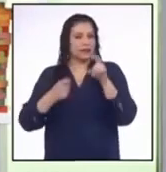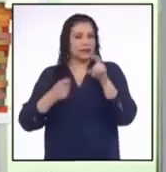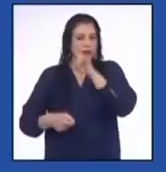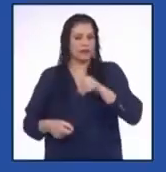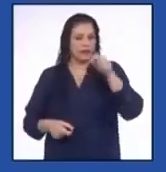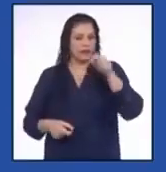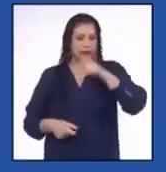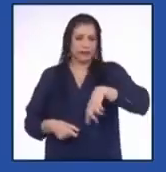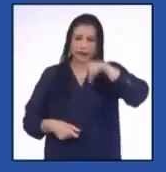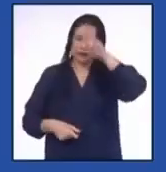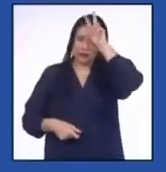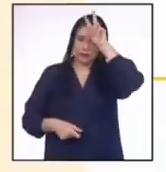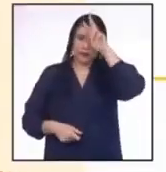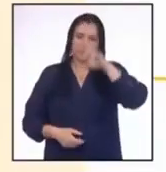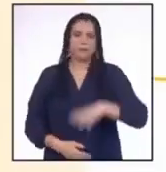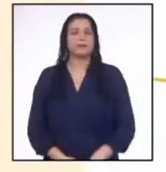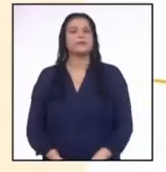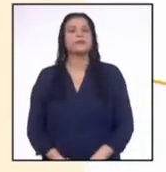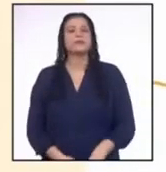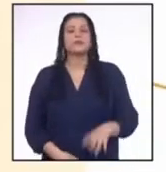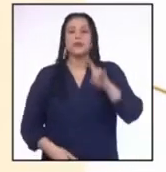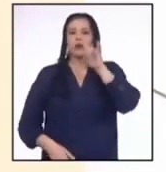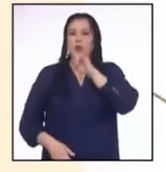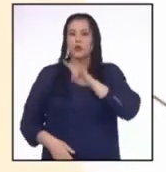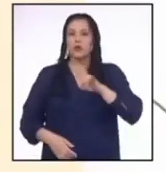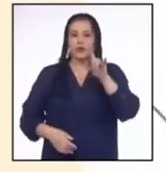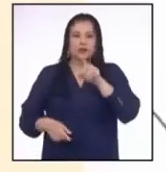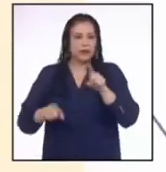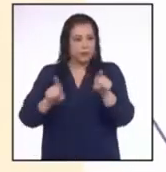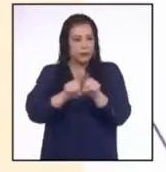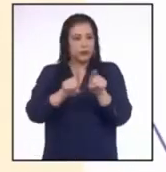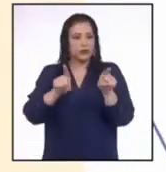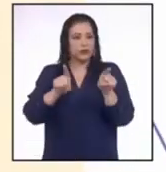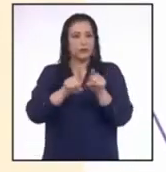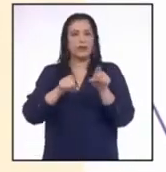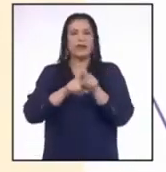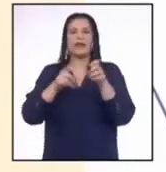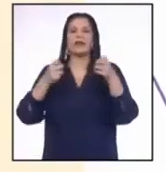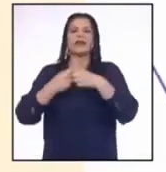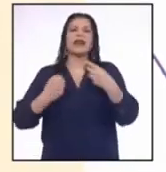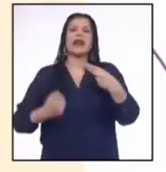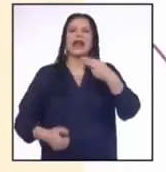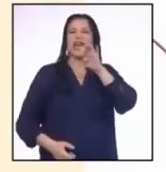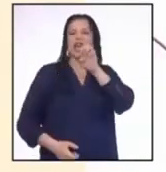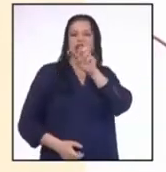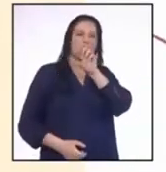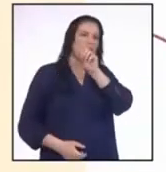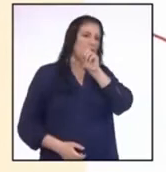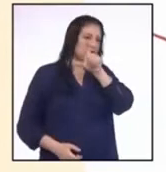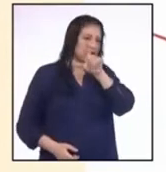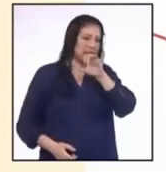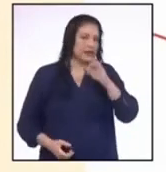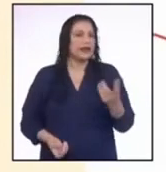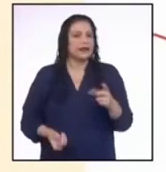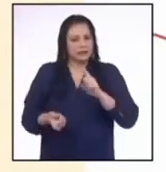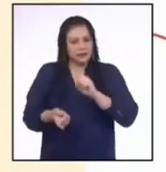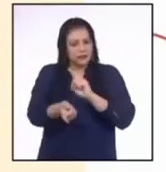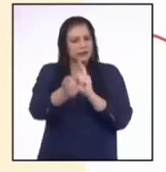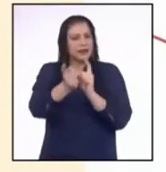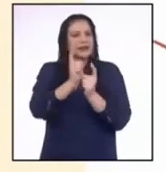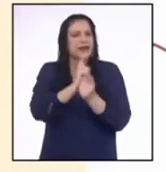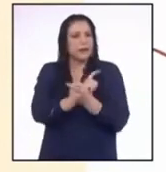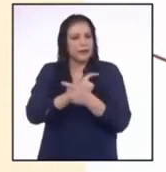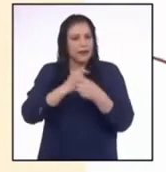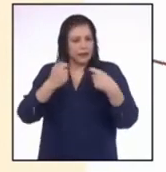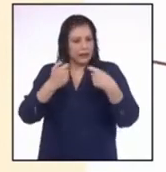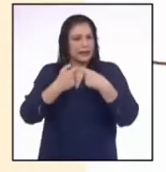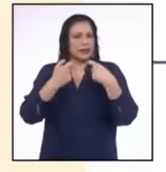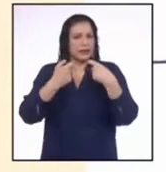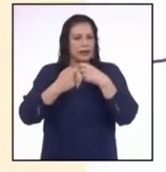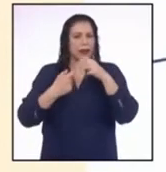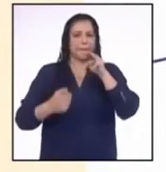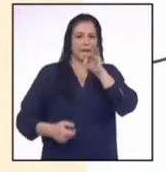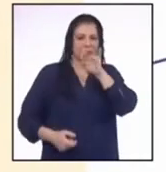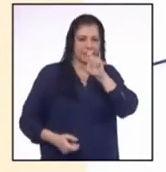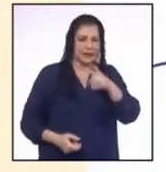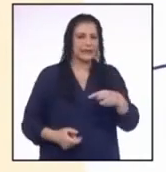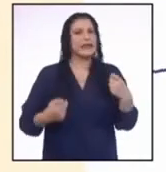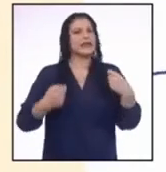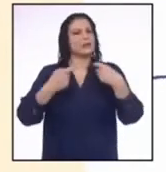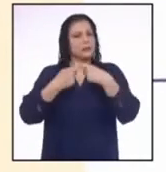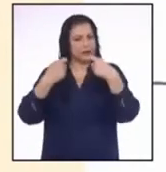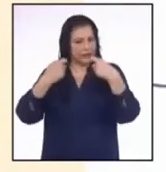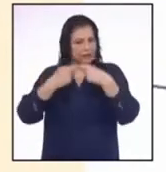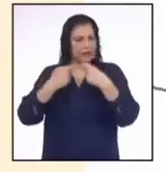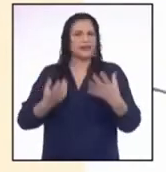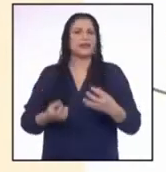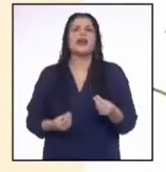Perú? Utilizamos también la energía eólica, que se convierte en energía mecánica y esta en energía